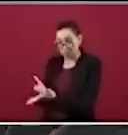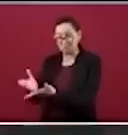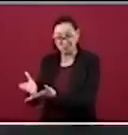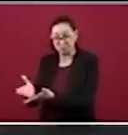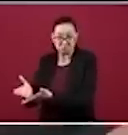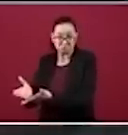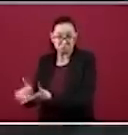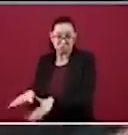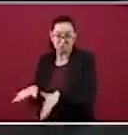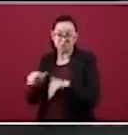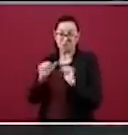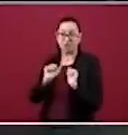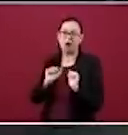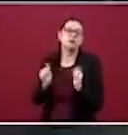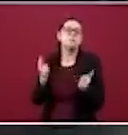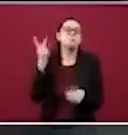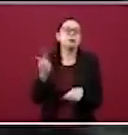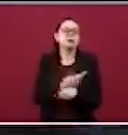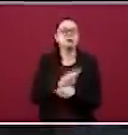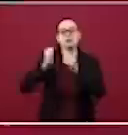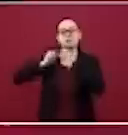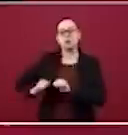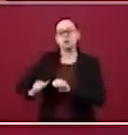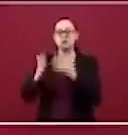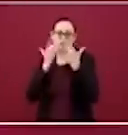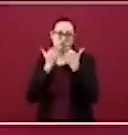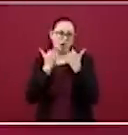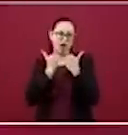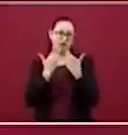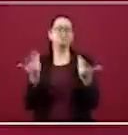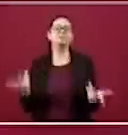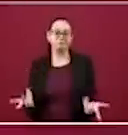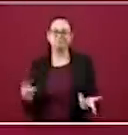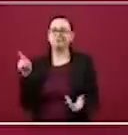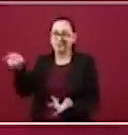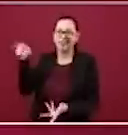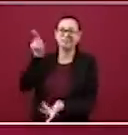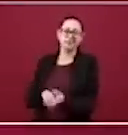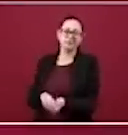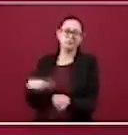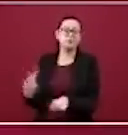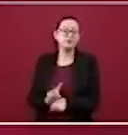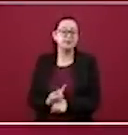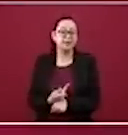ya no hay autoridad. Entonces sí, se está propiciando que